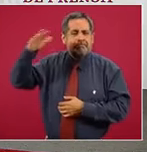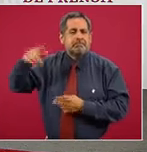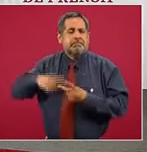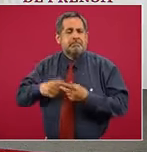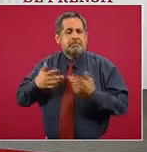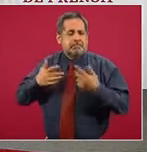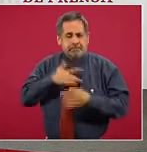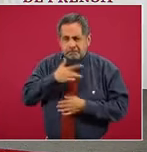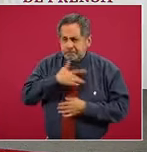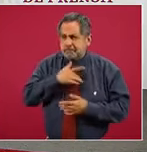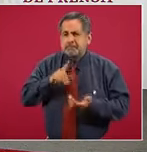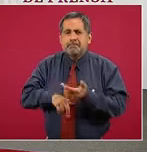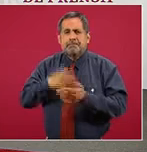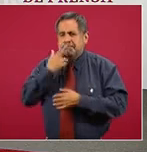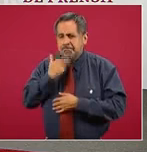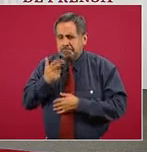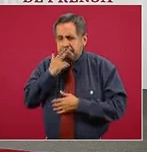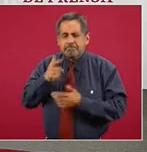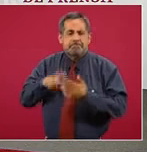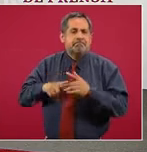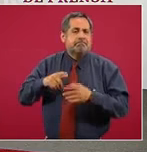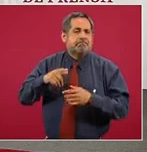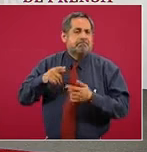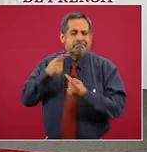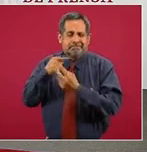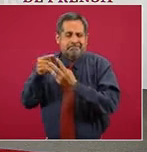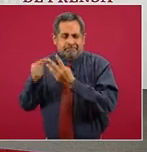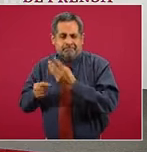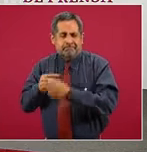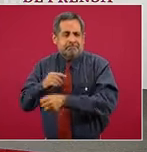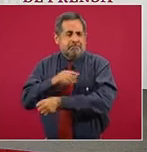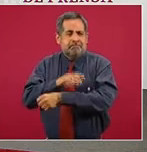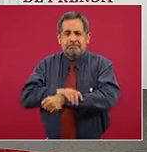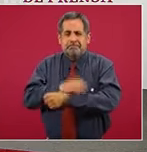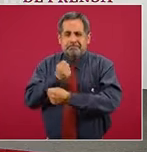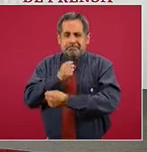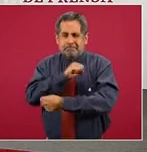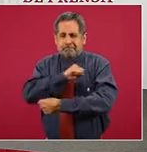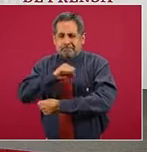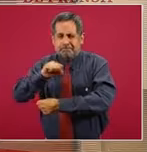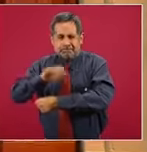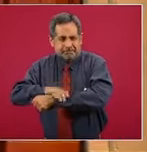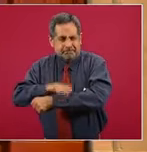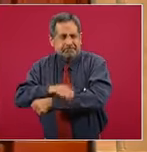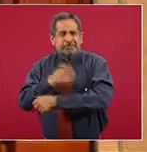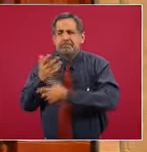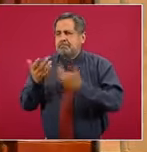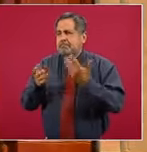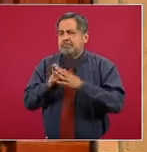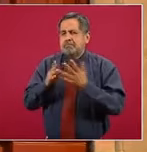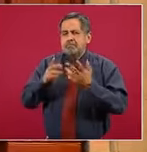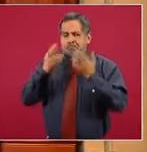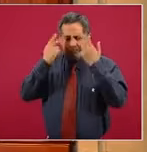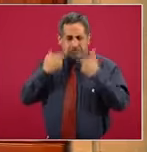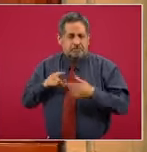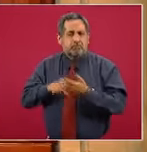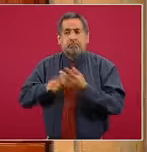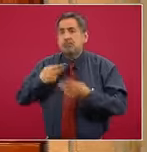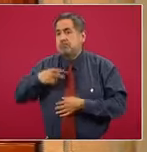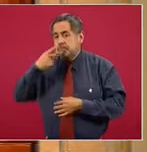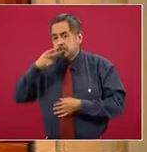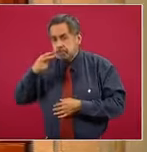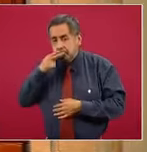enfermedades crónicas, diabetes, enfermedad cardiovascular, hipertensión, enfermedad pulmonar obstructiva crónica,